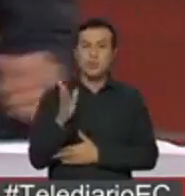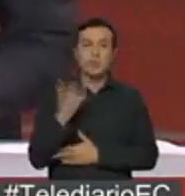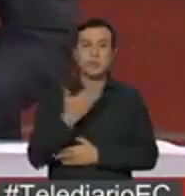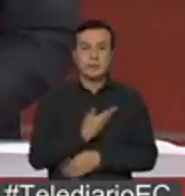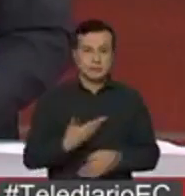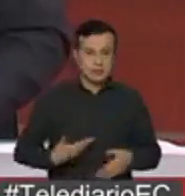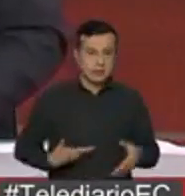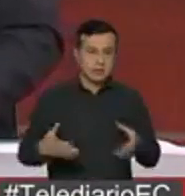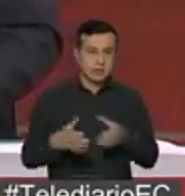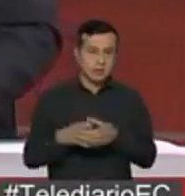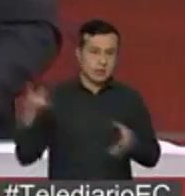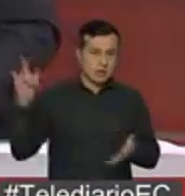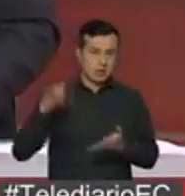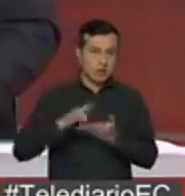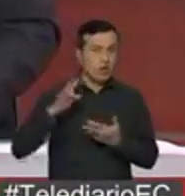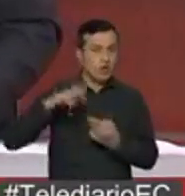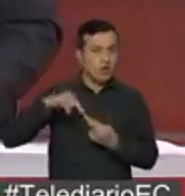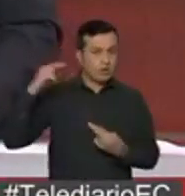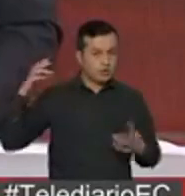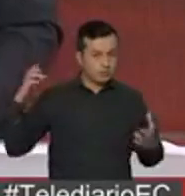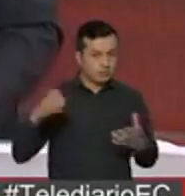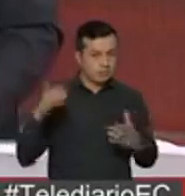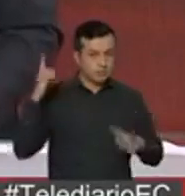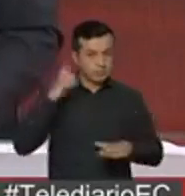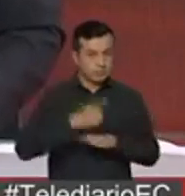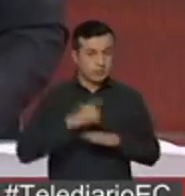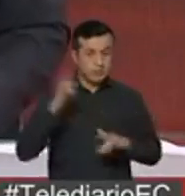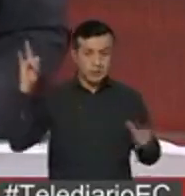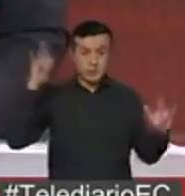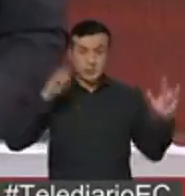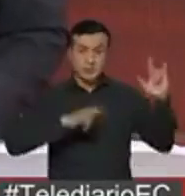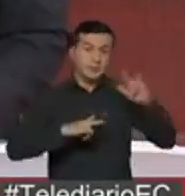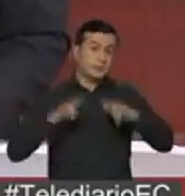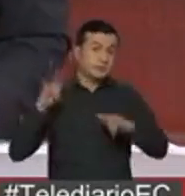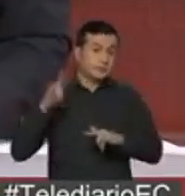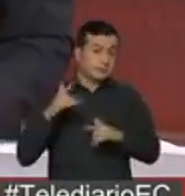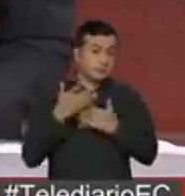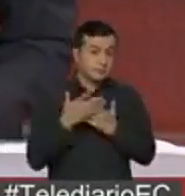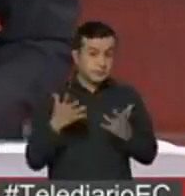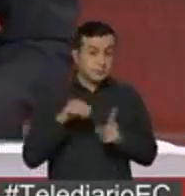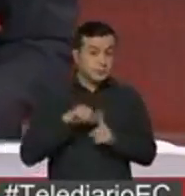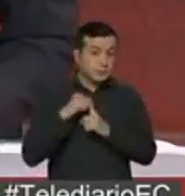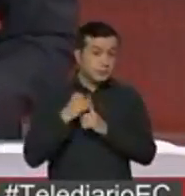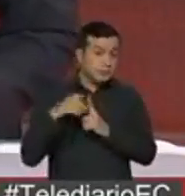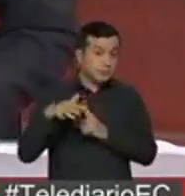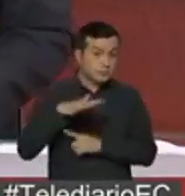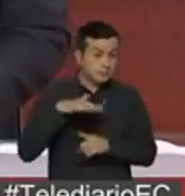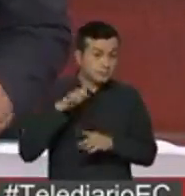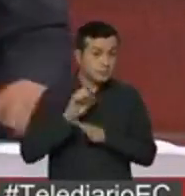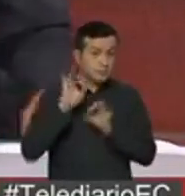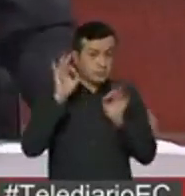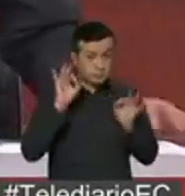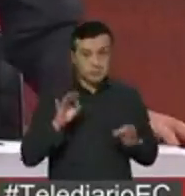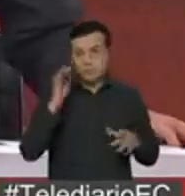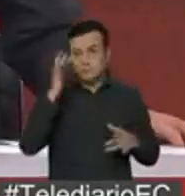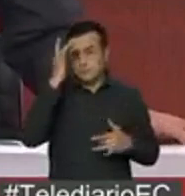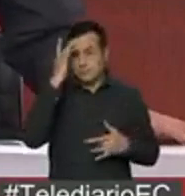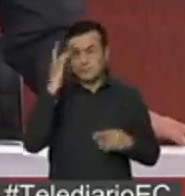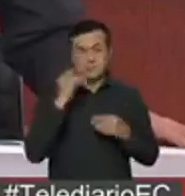conversaremos sobre las recientes disposiciones en el campo aéreo frente a esta situación que vive el país por la presencia